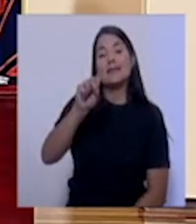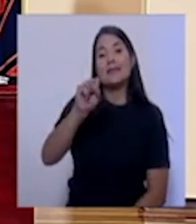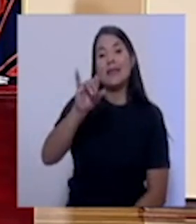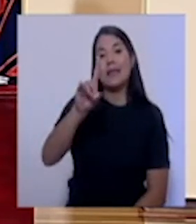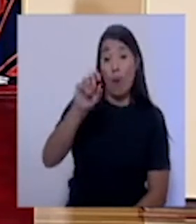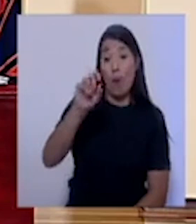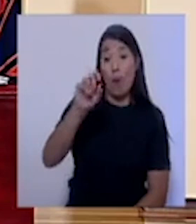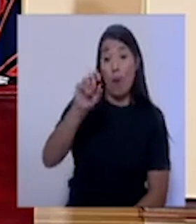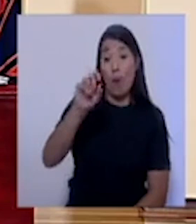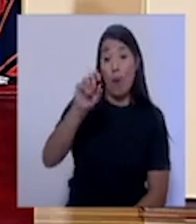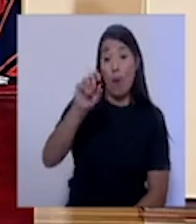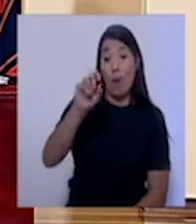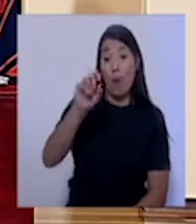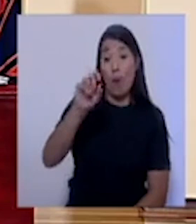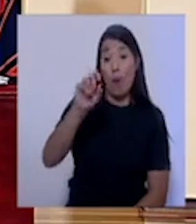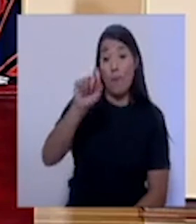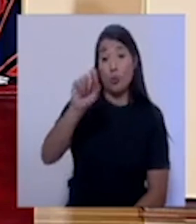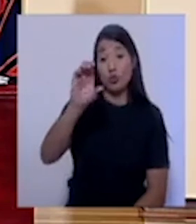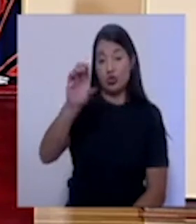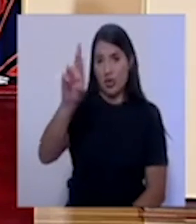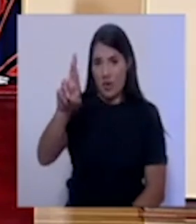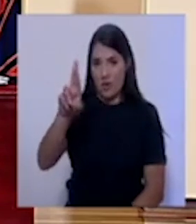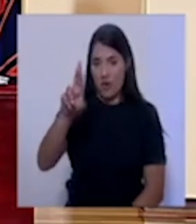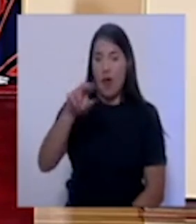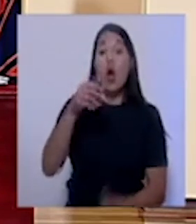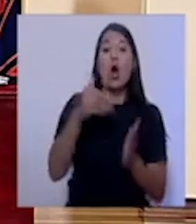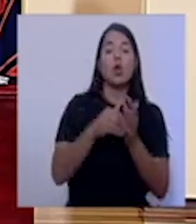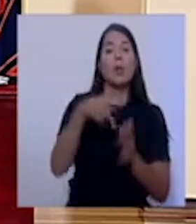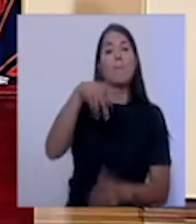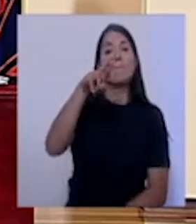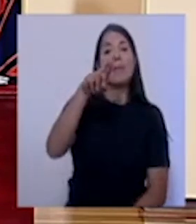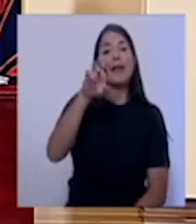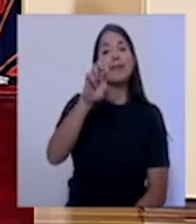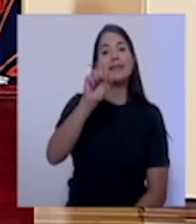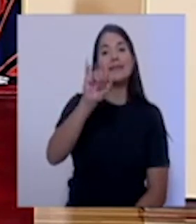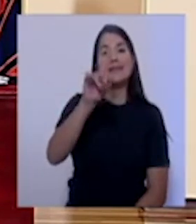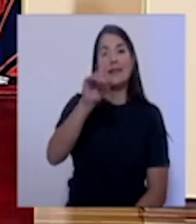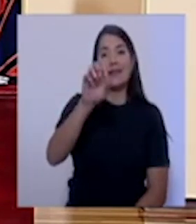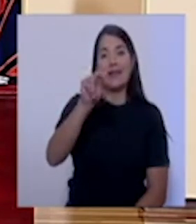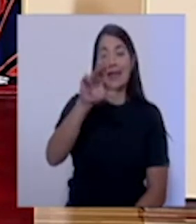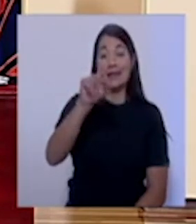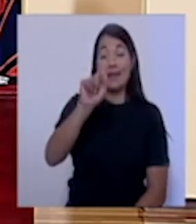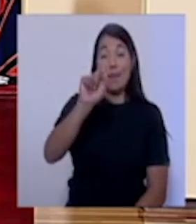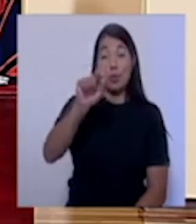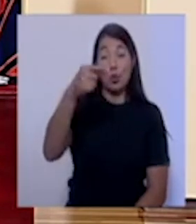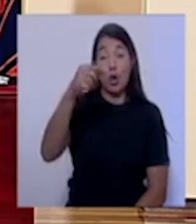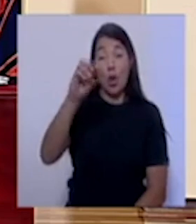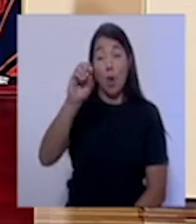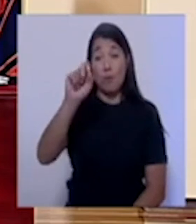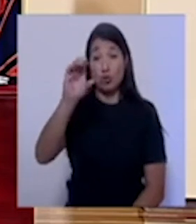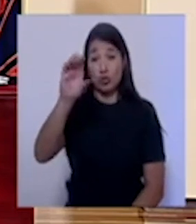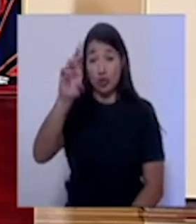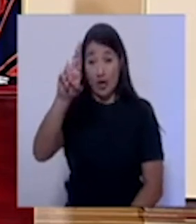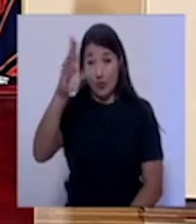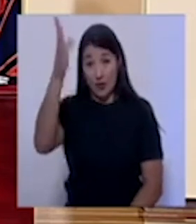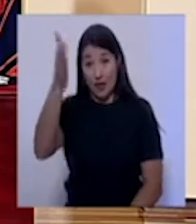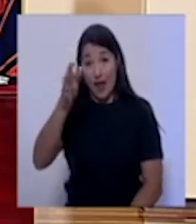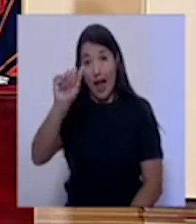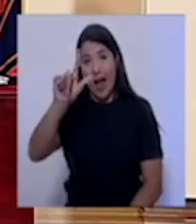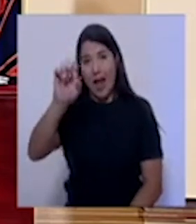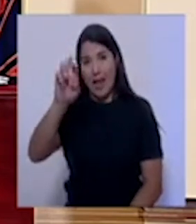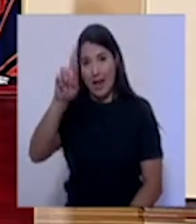inclinada, alertas, repetimos, presidencia.go.cr, barro inclinada, alertas.